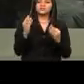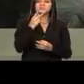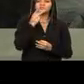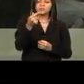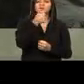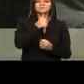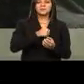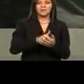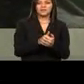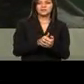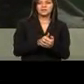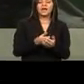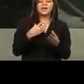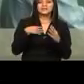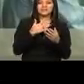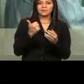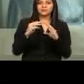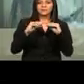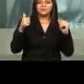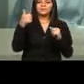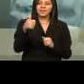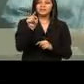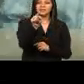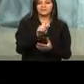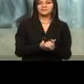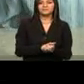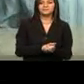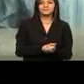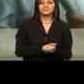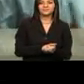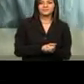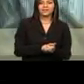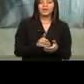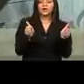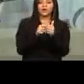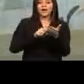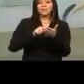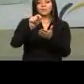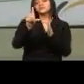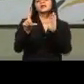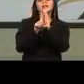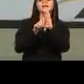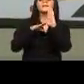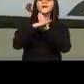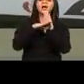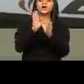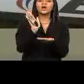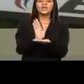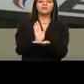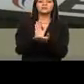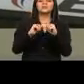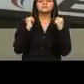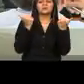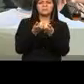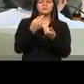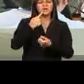instituciones financieras públicas y privadas. Estamos hablando bien de ti. Con la aprobación de la Ley